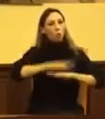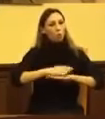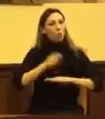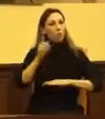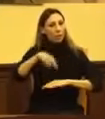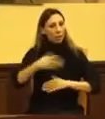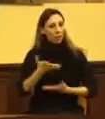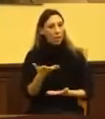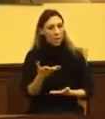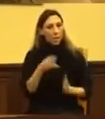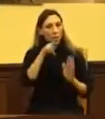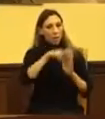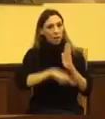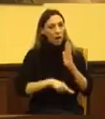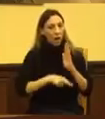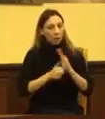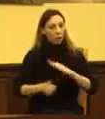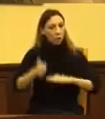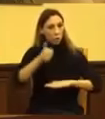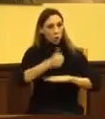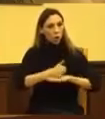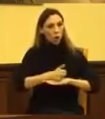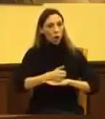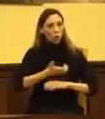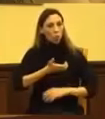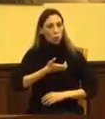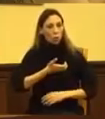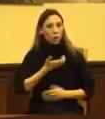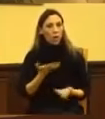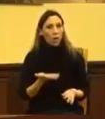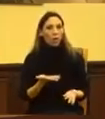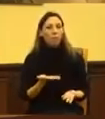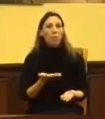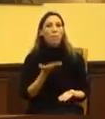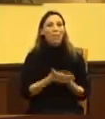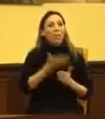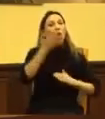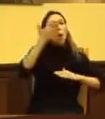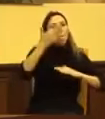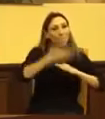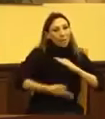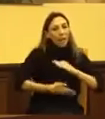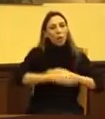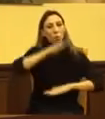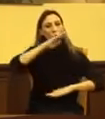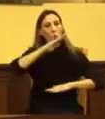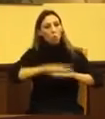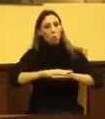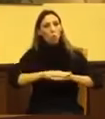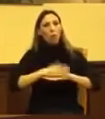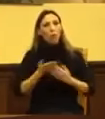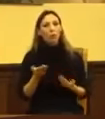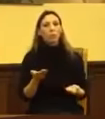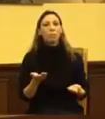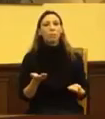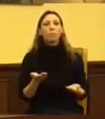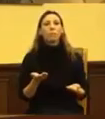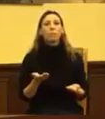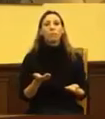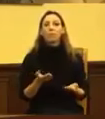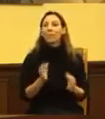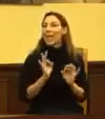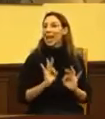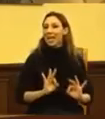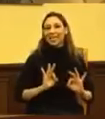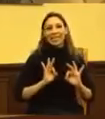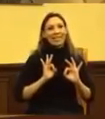ha dicho que ha pedido hasta en cuatro ocasiones. Se han celebrado dos a su petición y en los plazos que marca el Reglamento Orgánico Municipal. Eso es